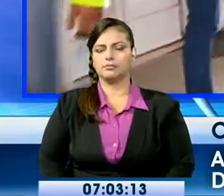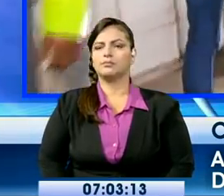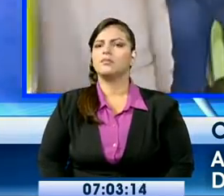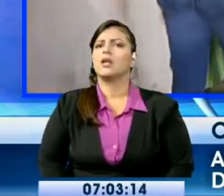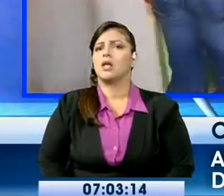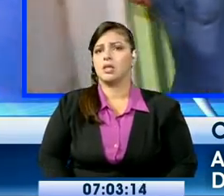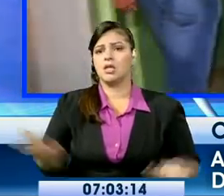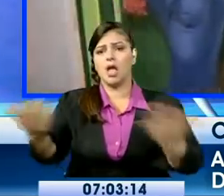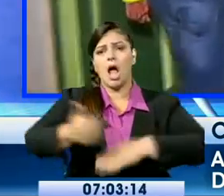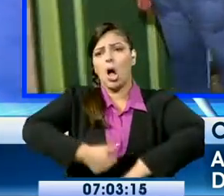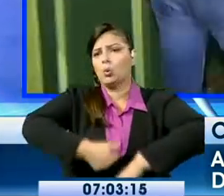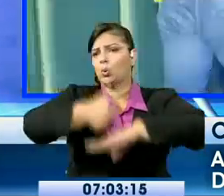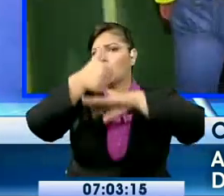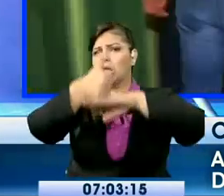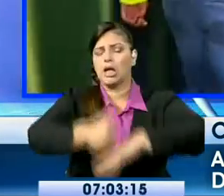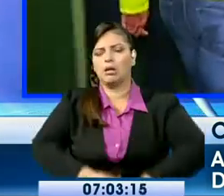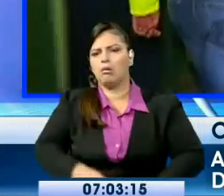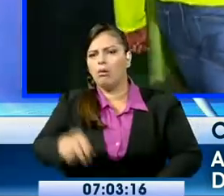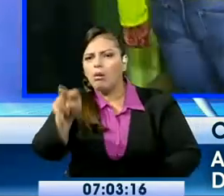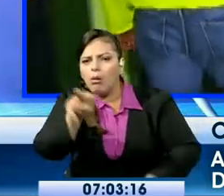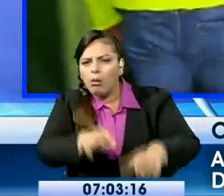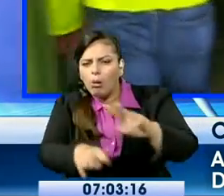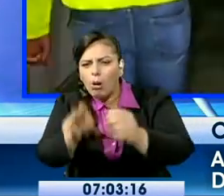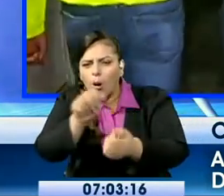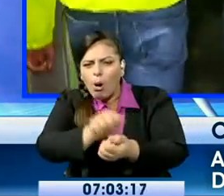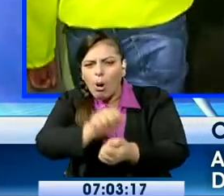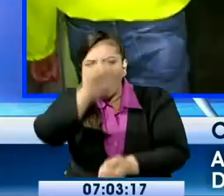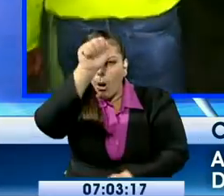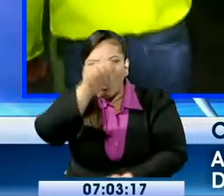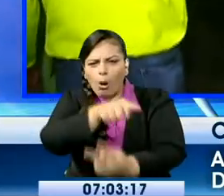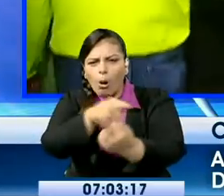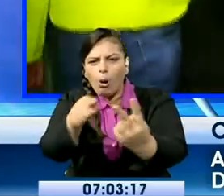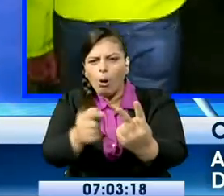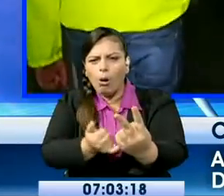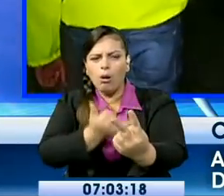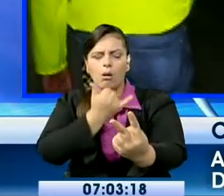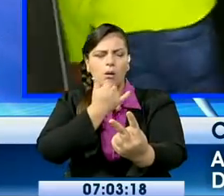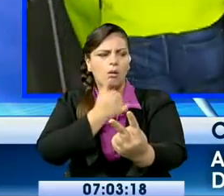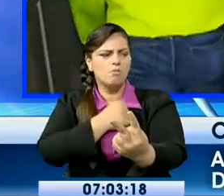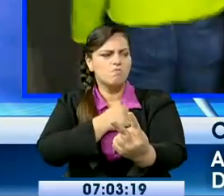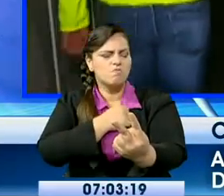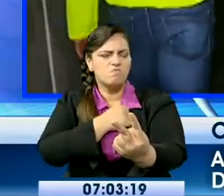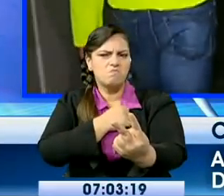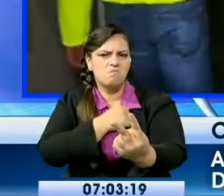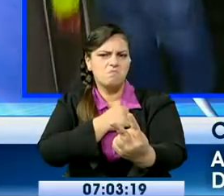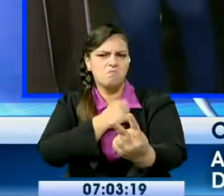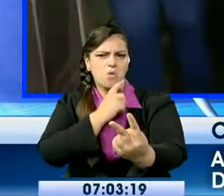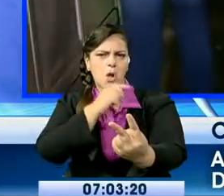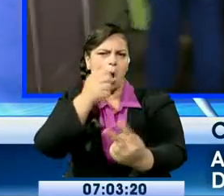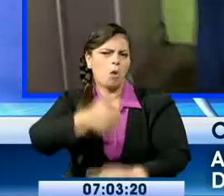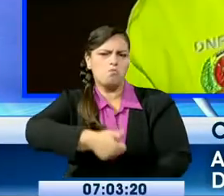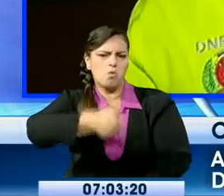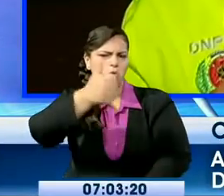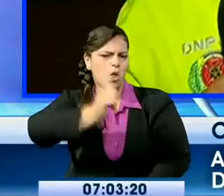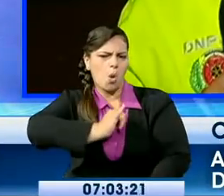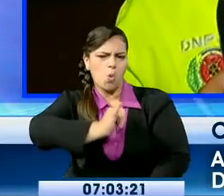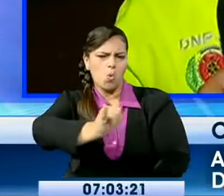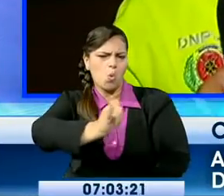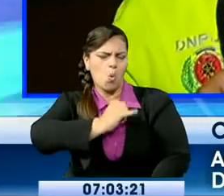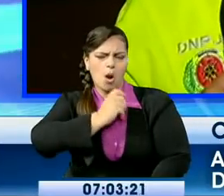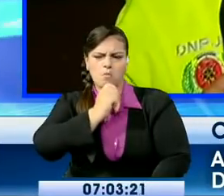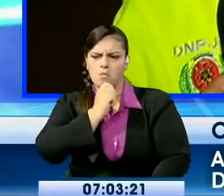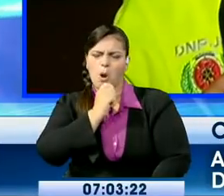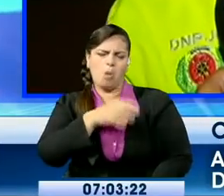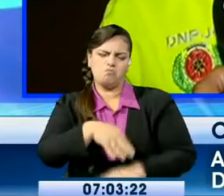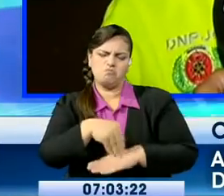hace, cuando se los encubre. De esta manera nosotros felicitamos la acción policial, excelente. Así es. Bien por ellos, un aplauso fuerte para la